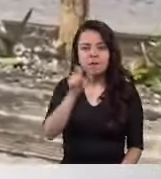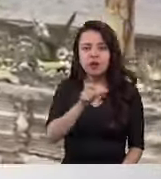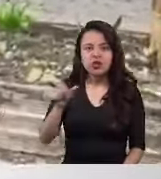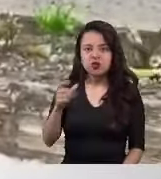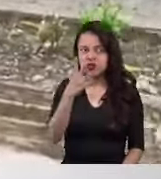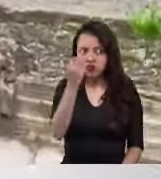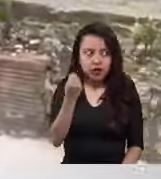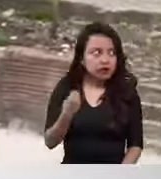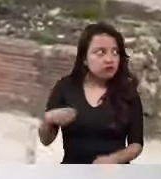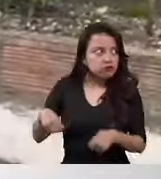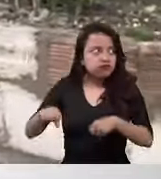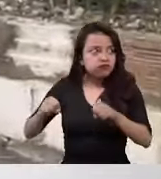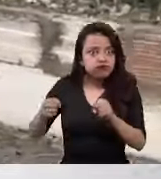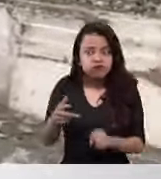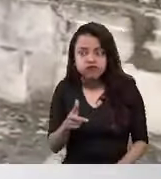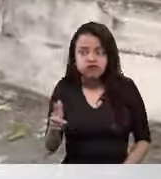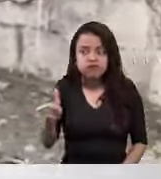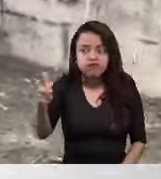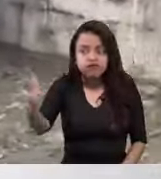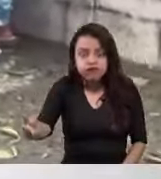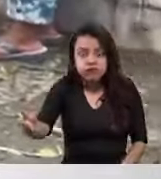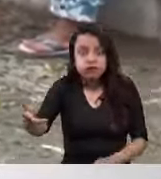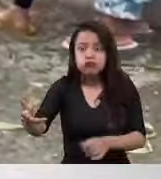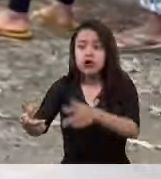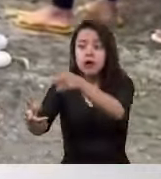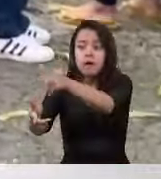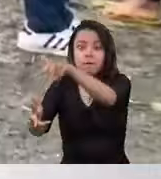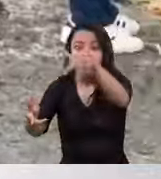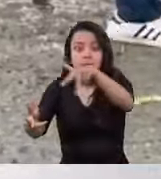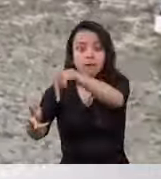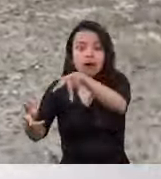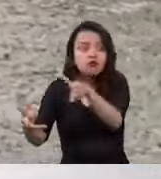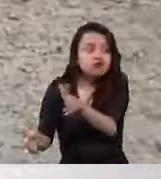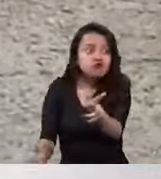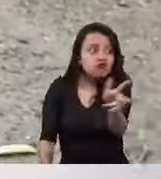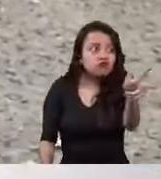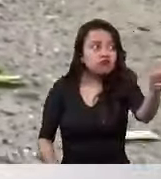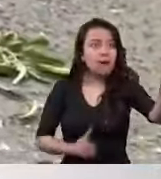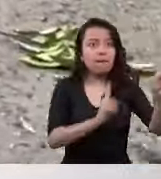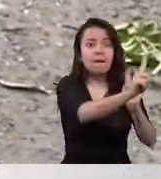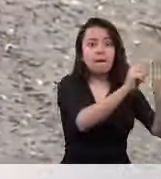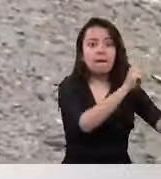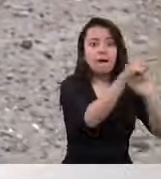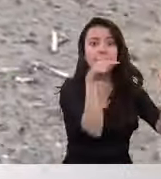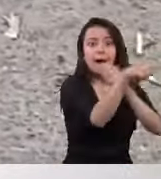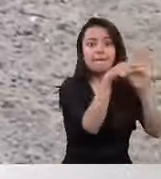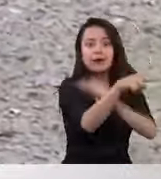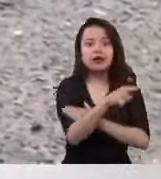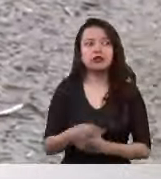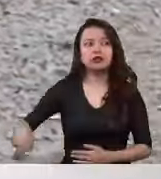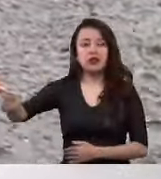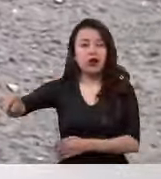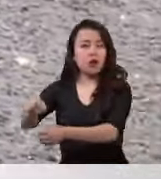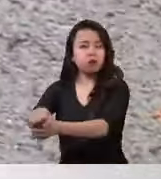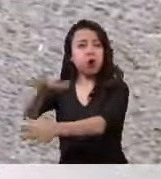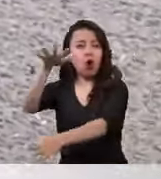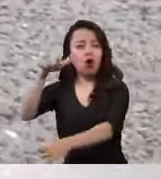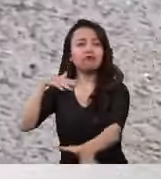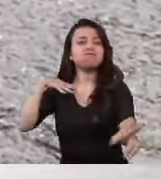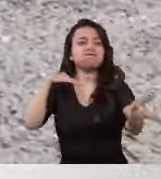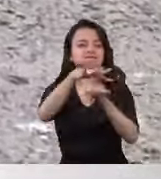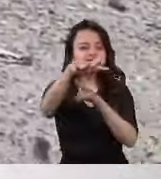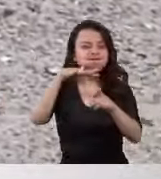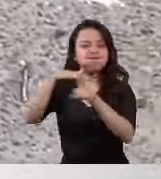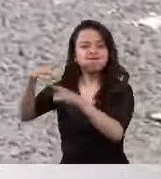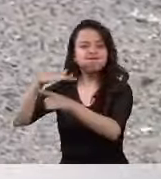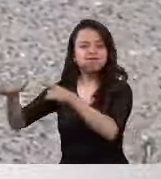cargada con explosivos que estalló esta mañana, dejando varios heridos y causando daños en al menos 10 viviendas. Los